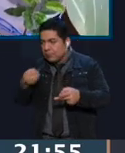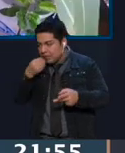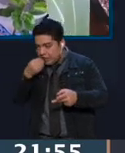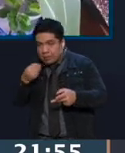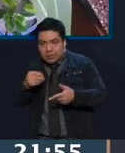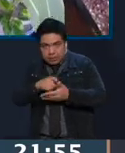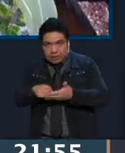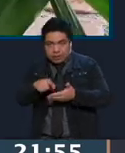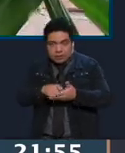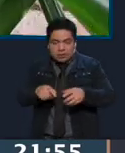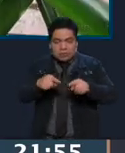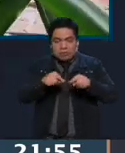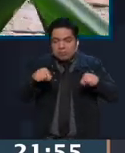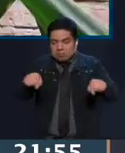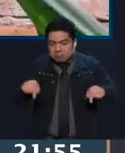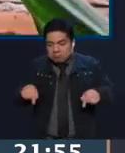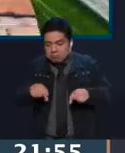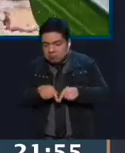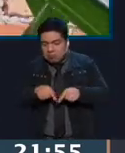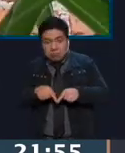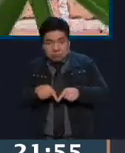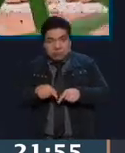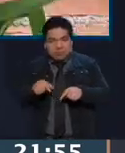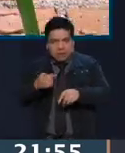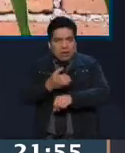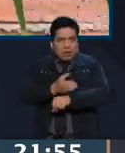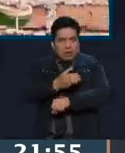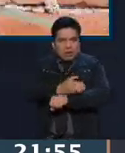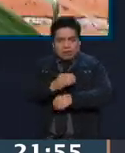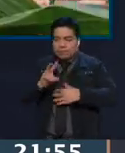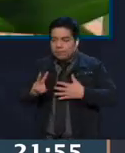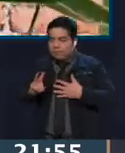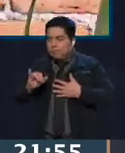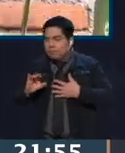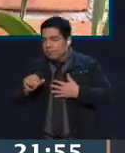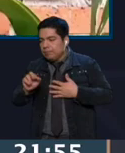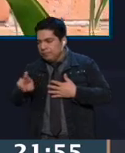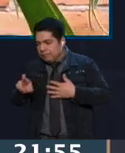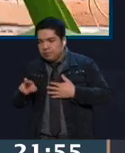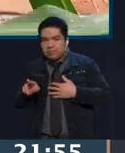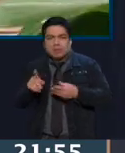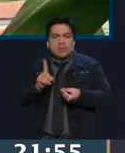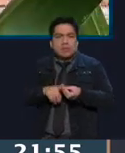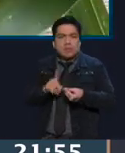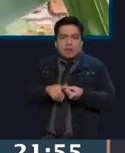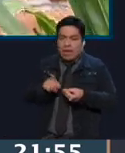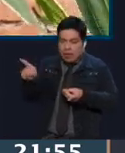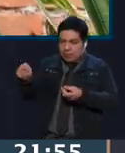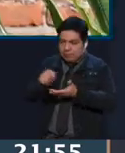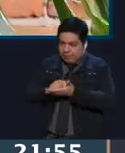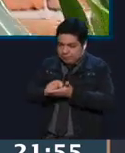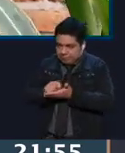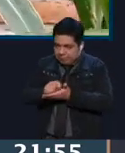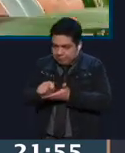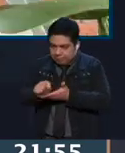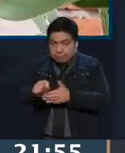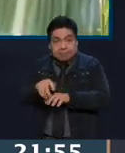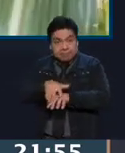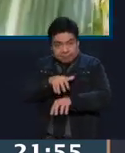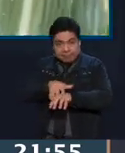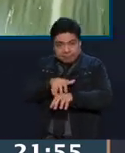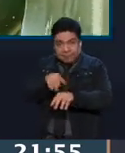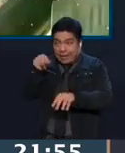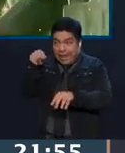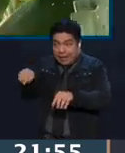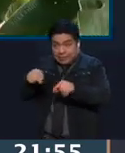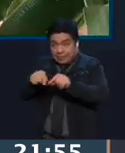una parcela de un compañero que se llama Víctor, Víctor Rodríguez, que su parcela está, en Topilejo, Tlalpan, y la idea es sembrar